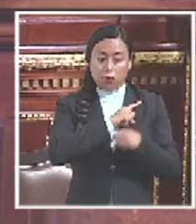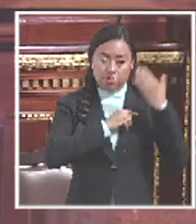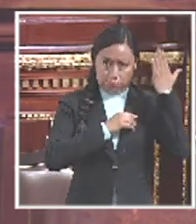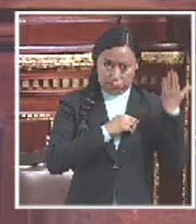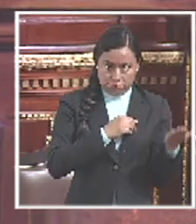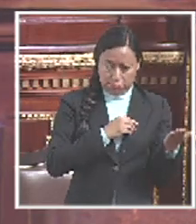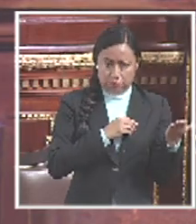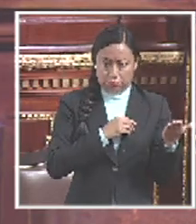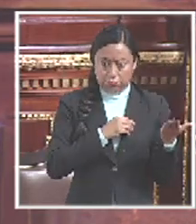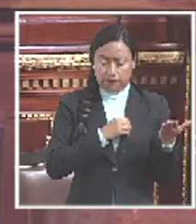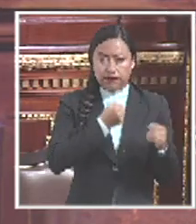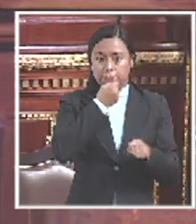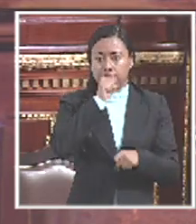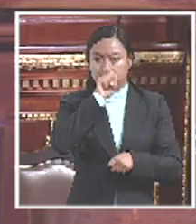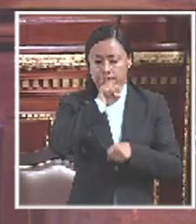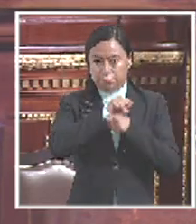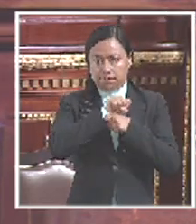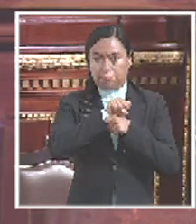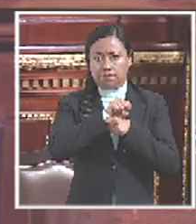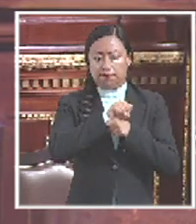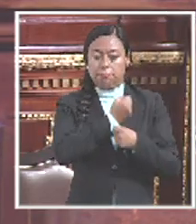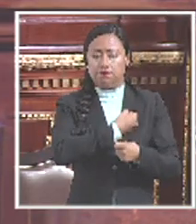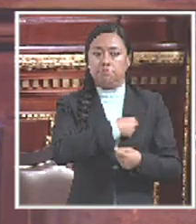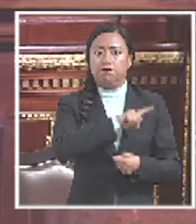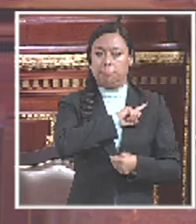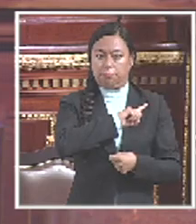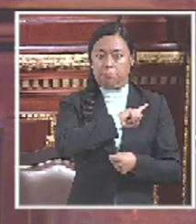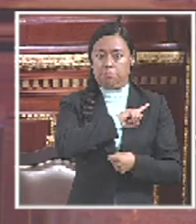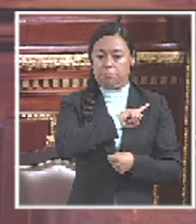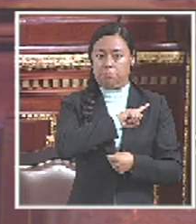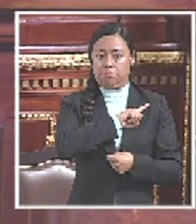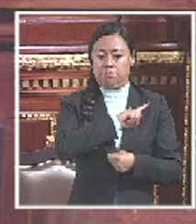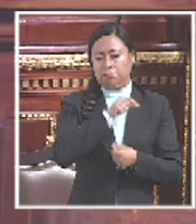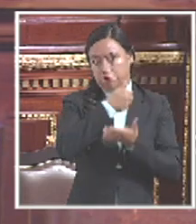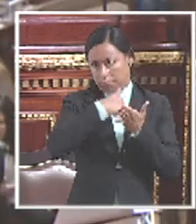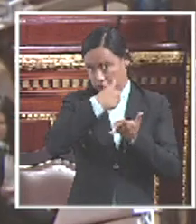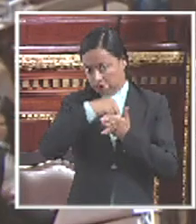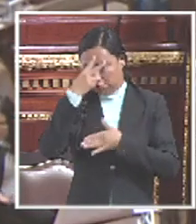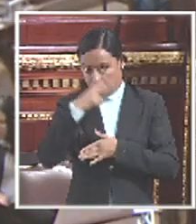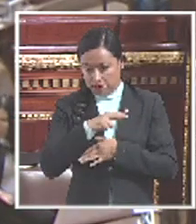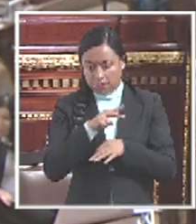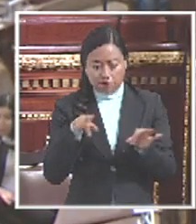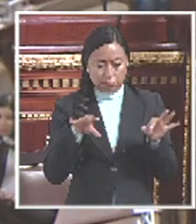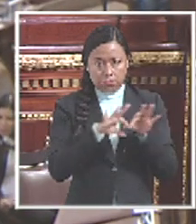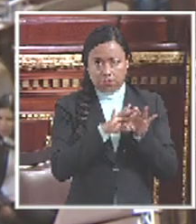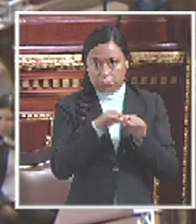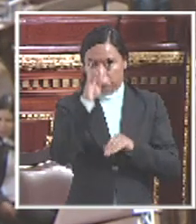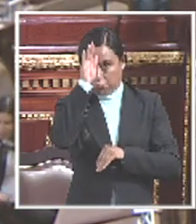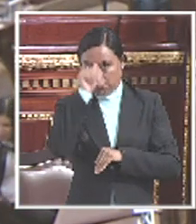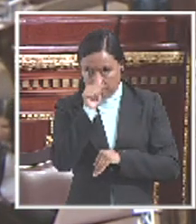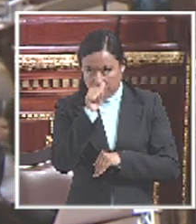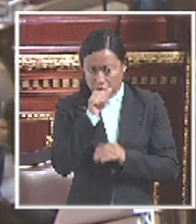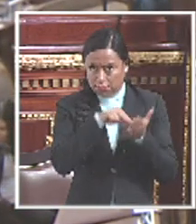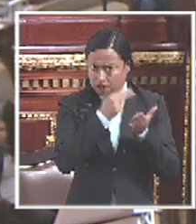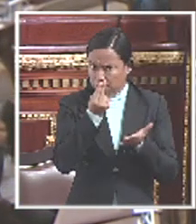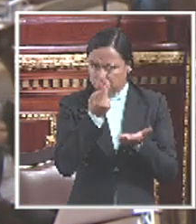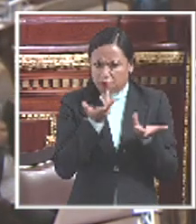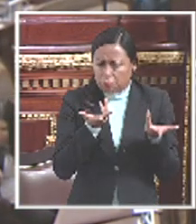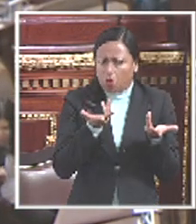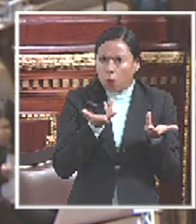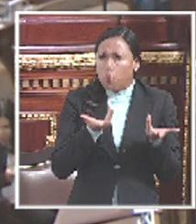y la Secretaría de Salud de la capital? La misión del